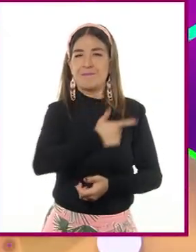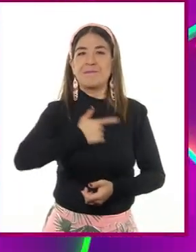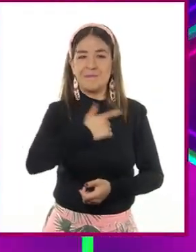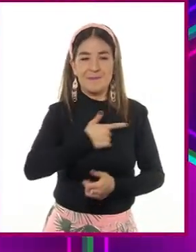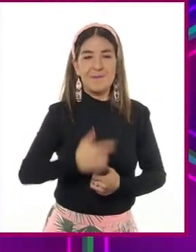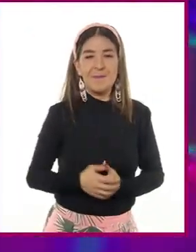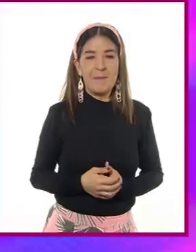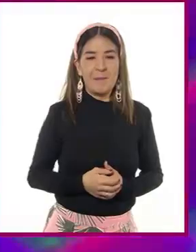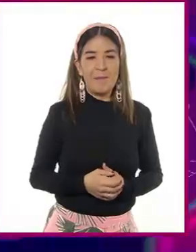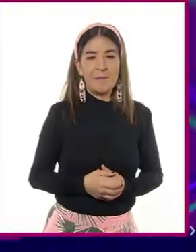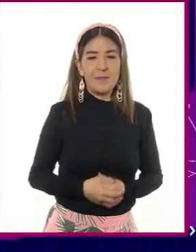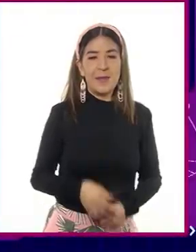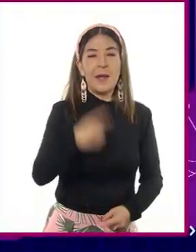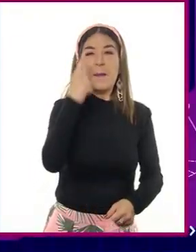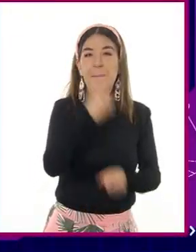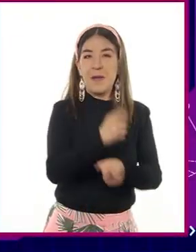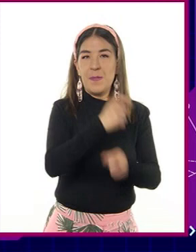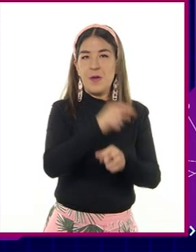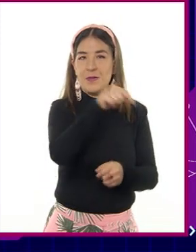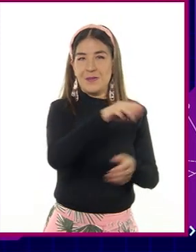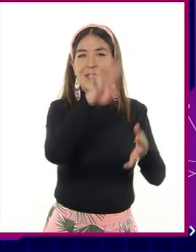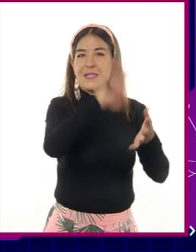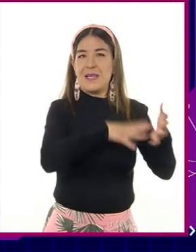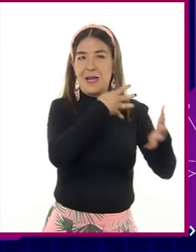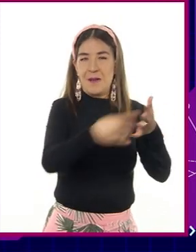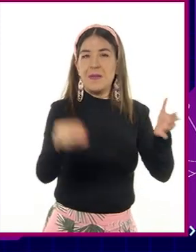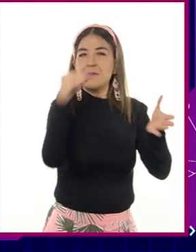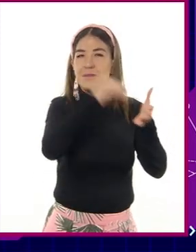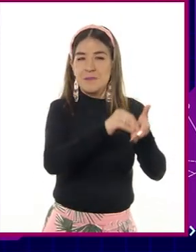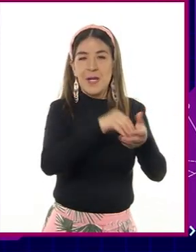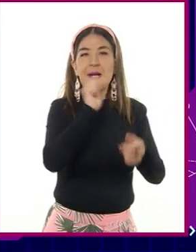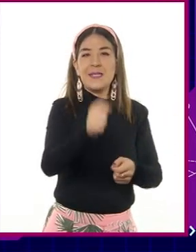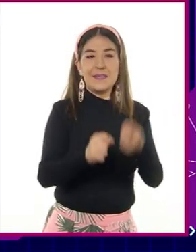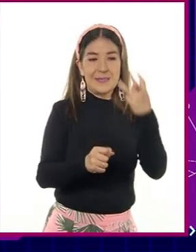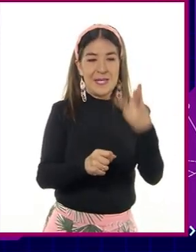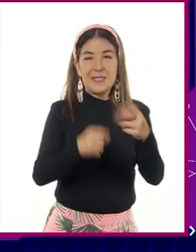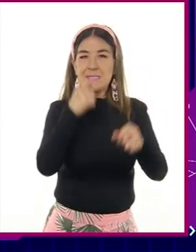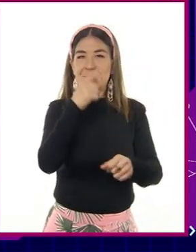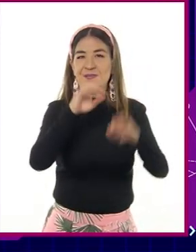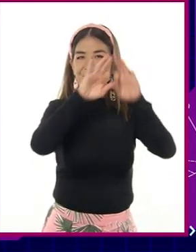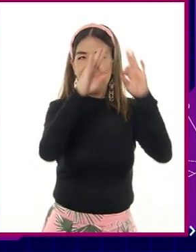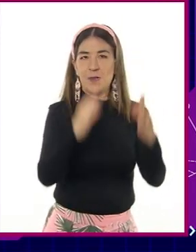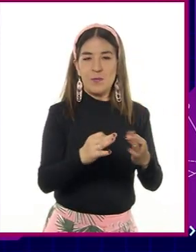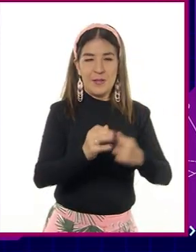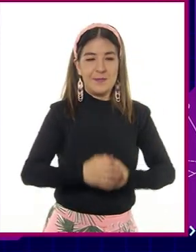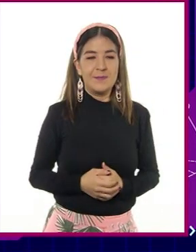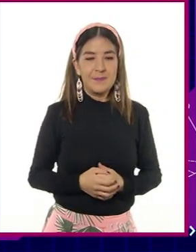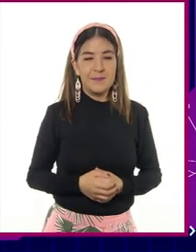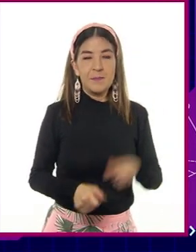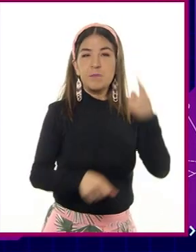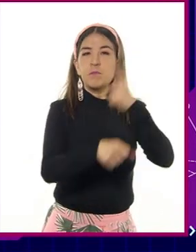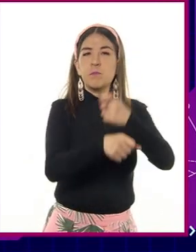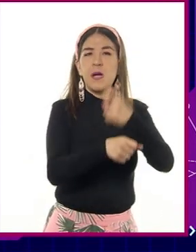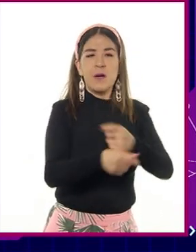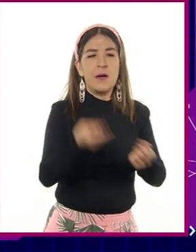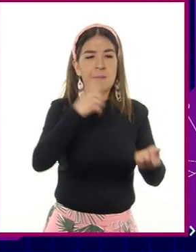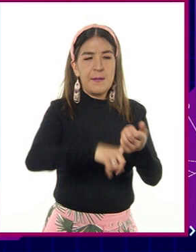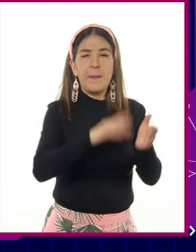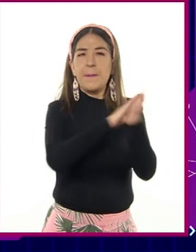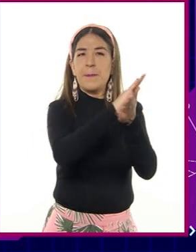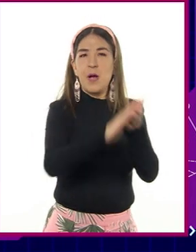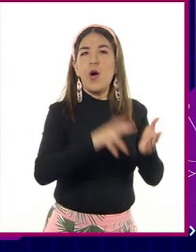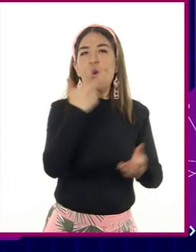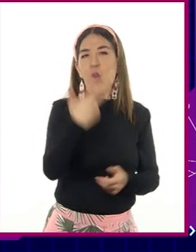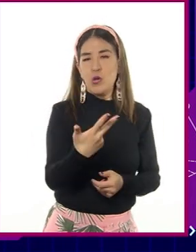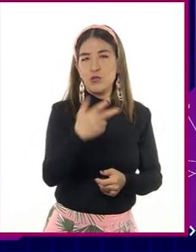maestra. Primero completaré la tabla con el perímetro de las tres primeras figuras. La primera figura tiene un perímetro de